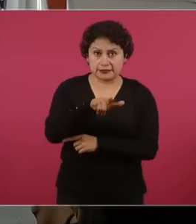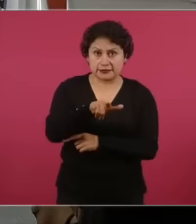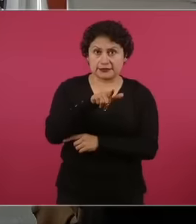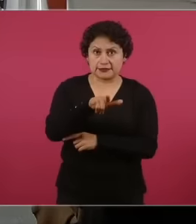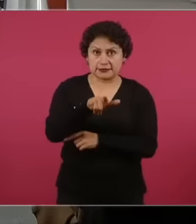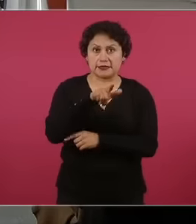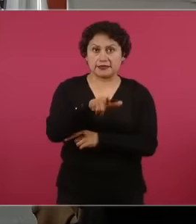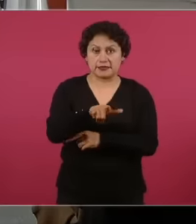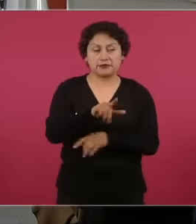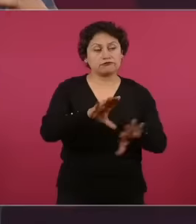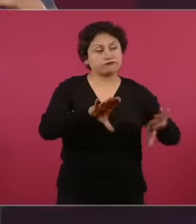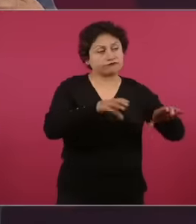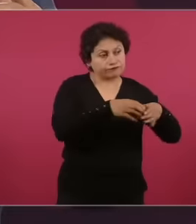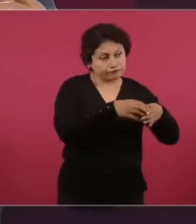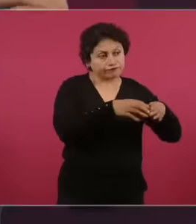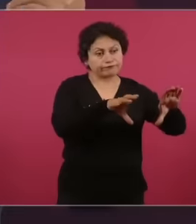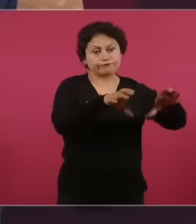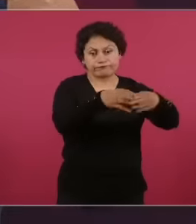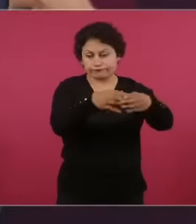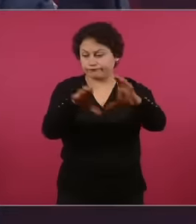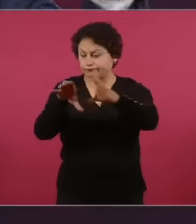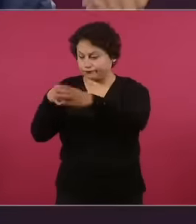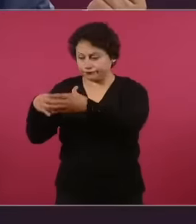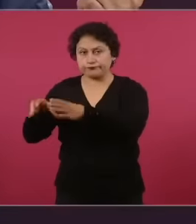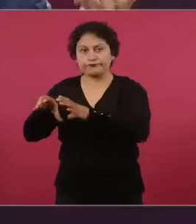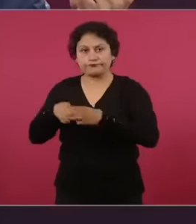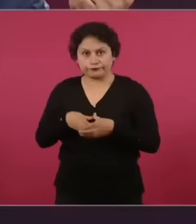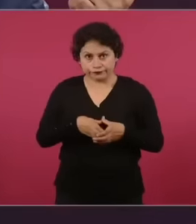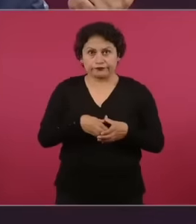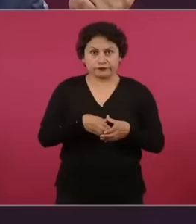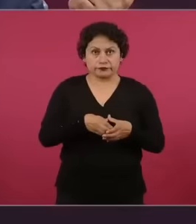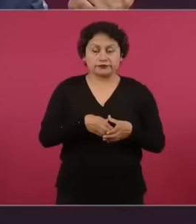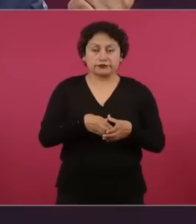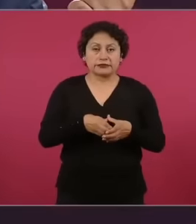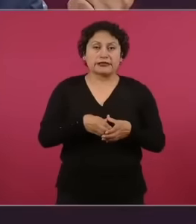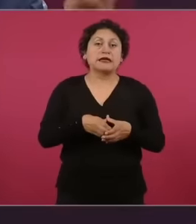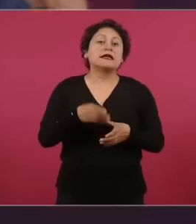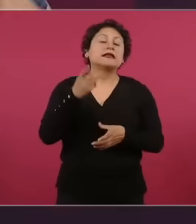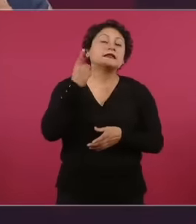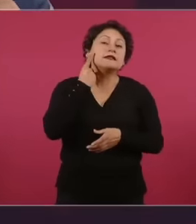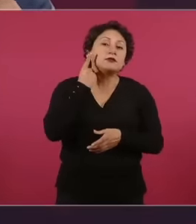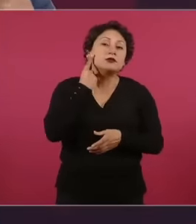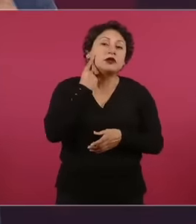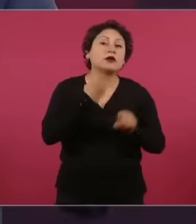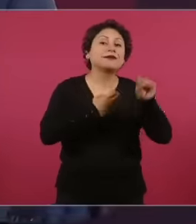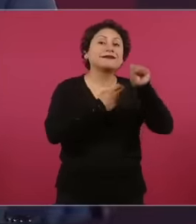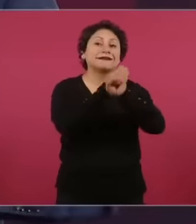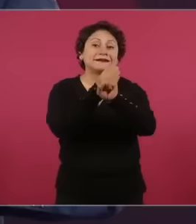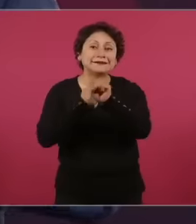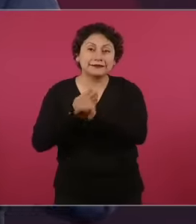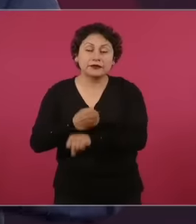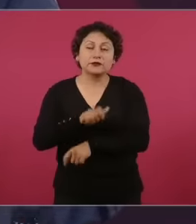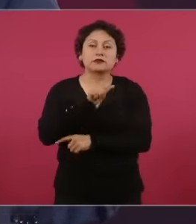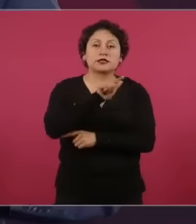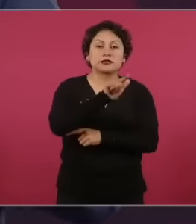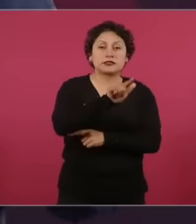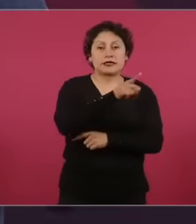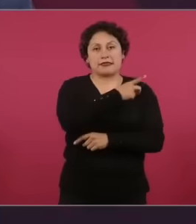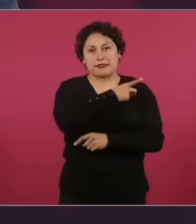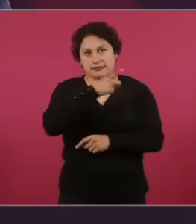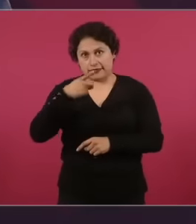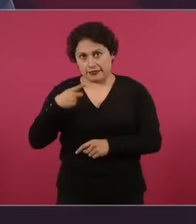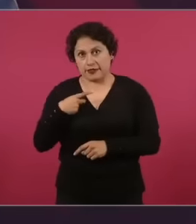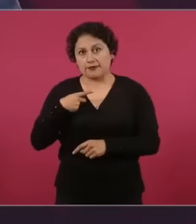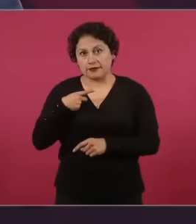17 congresos locales tienen que aprobar, porque si no, no puede hacer